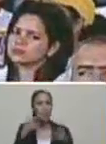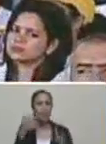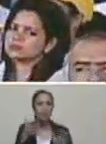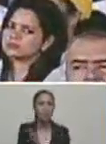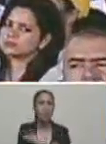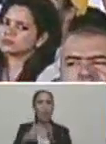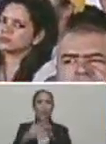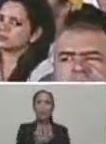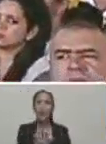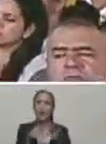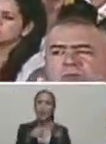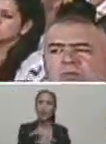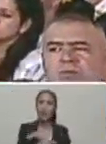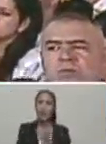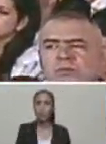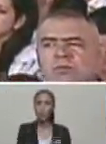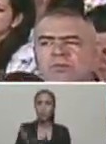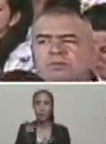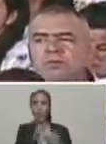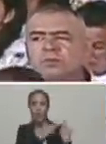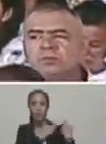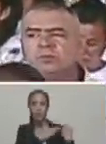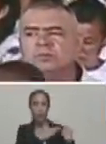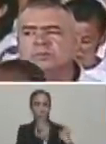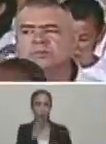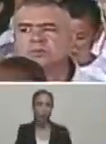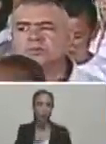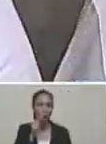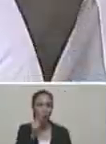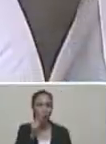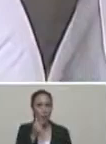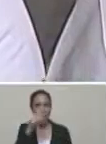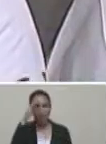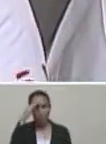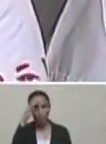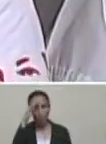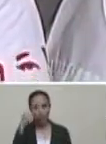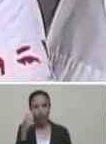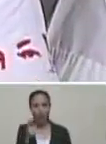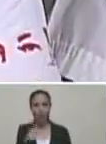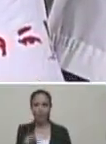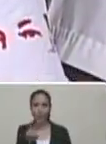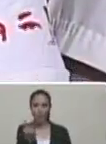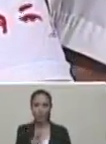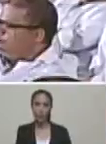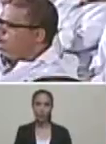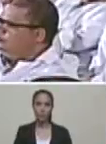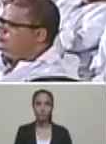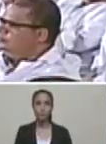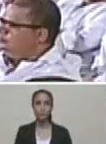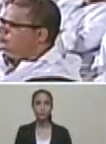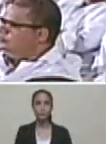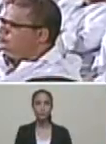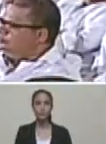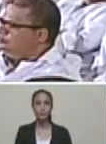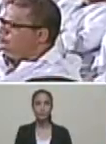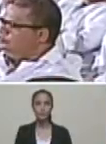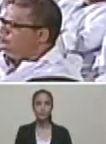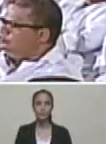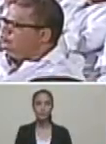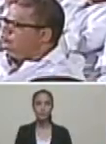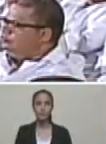Adentro del jefe de las misiones cubanas en Venezuela, el doctor Julio García. Compañero, por favor,